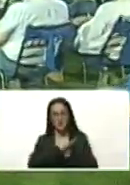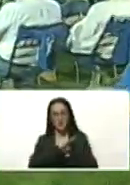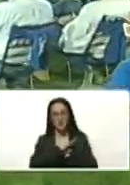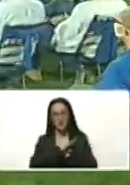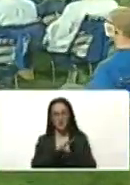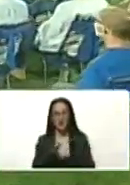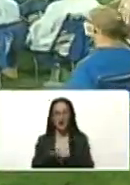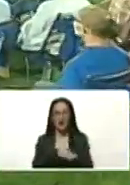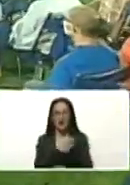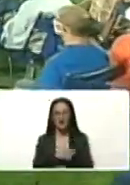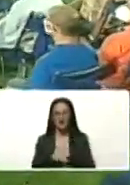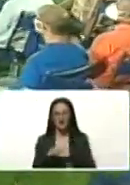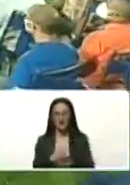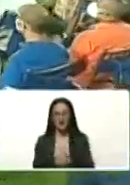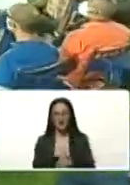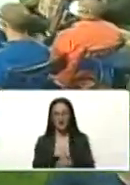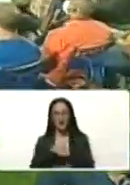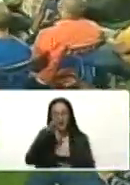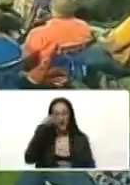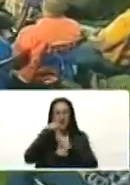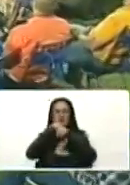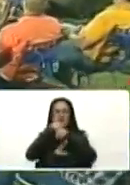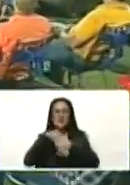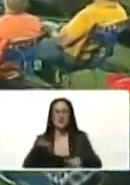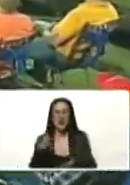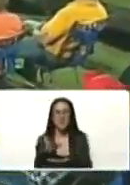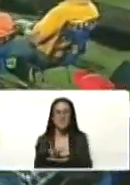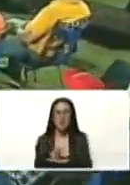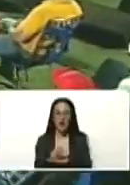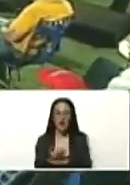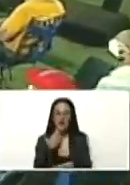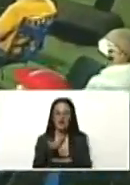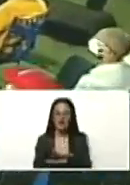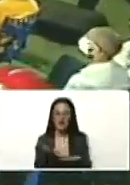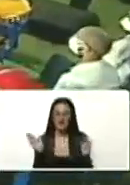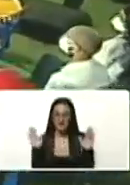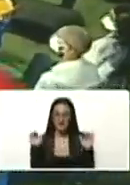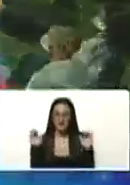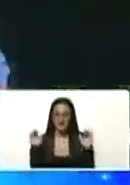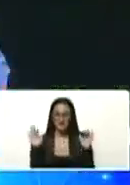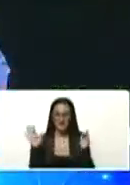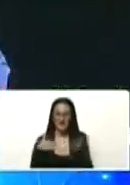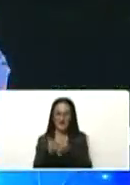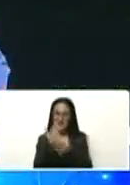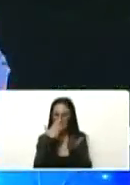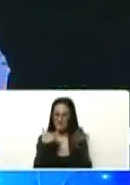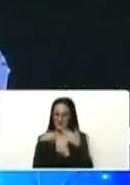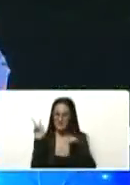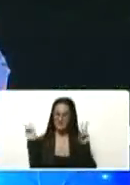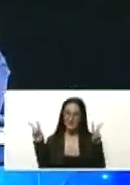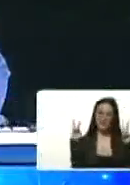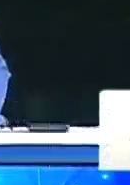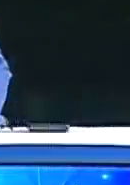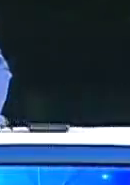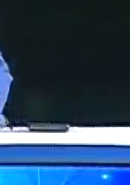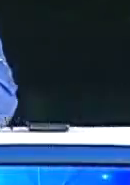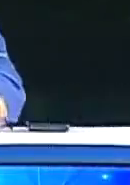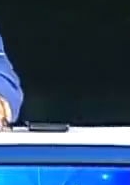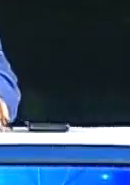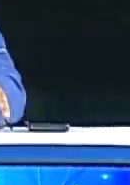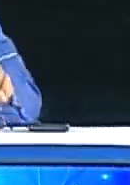la canción Dios te bendiga, Monaga. Muchas gracias. Hasta la victoria siempre. Muchas gracias.